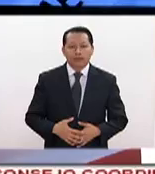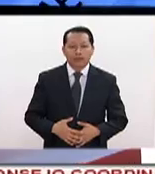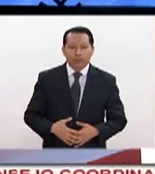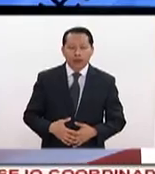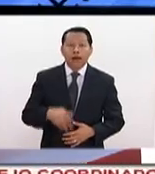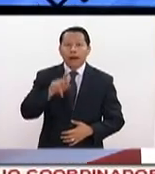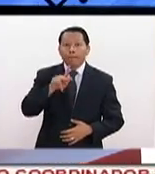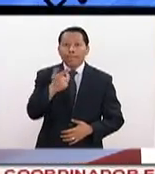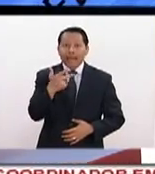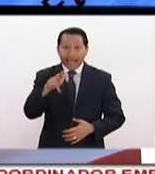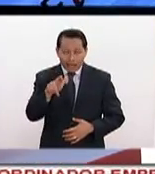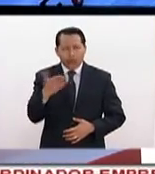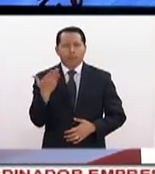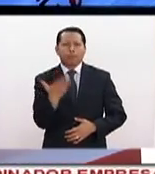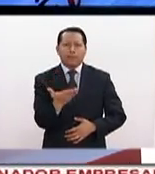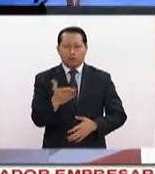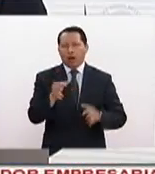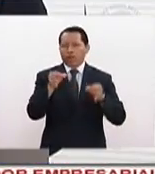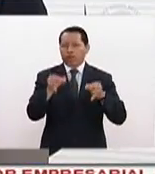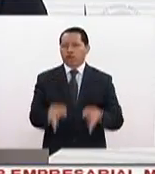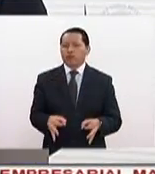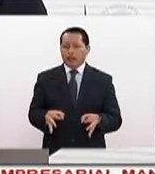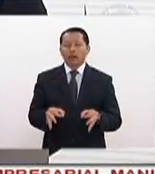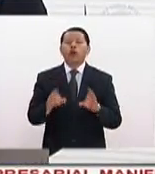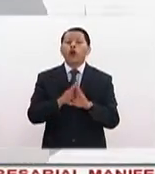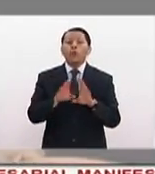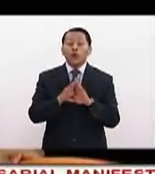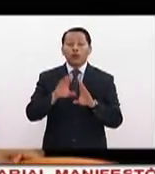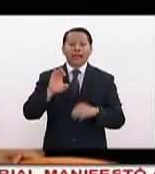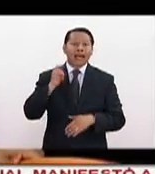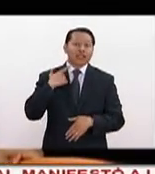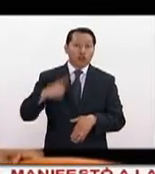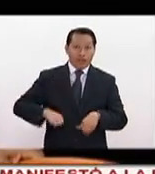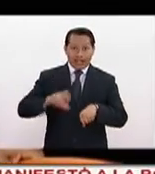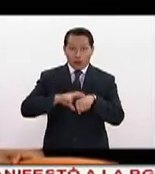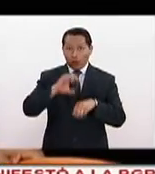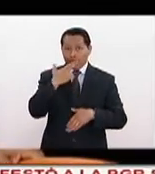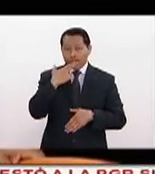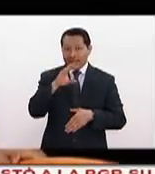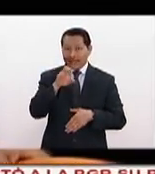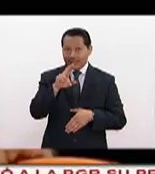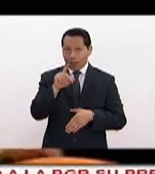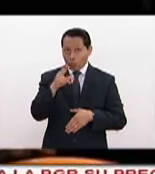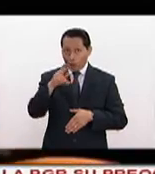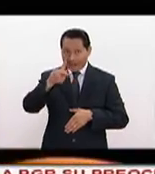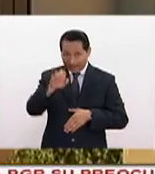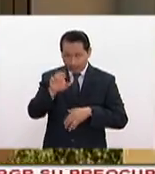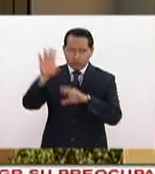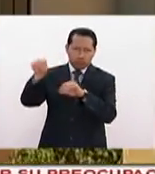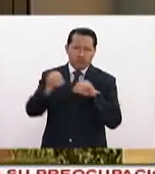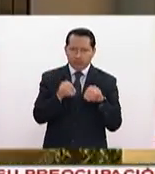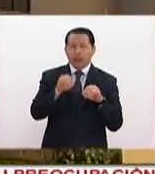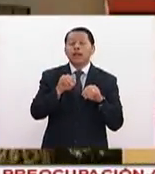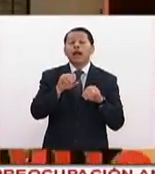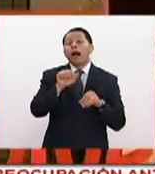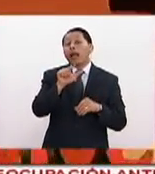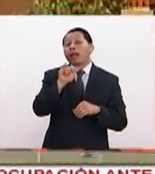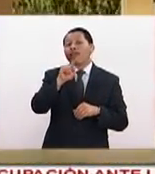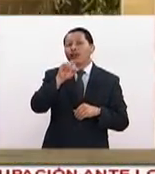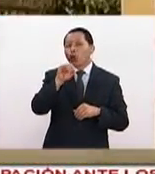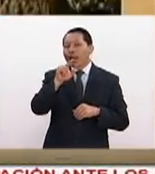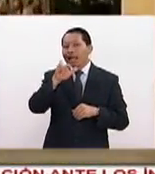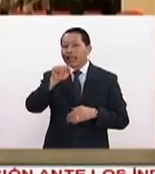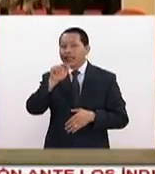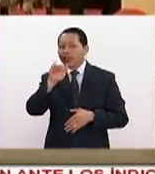Y la PGR solicitó de manera formal ya la extradición del exgobernador de Chihuahua, César Duarte. Alberto Elías Beltrán, encargado